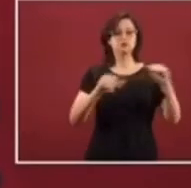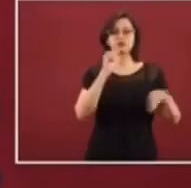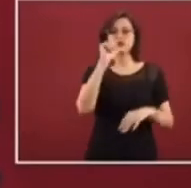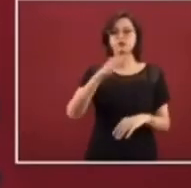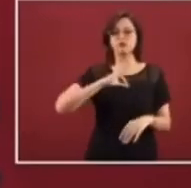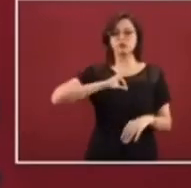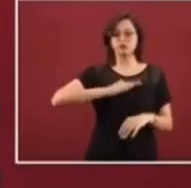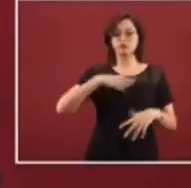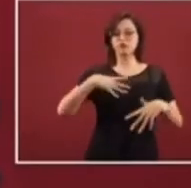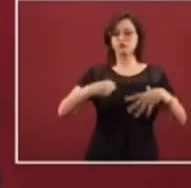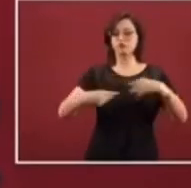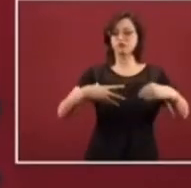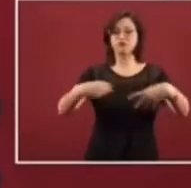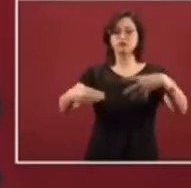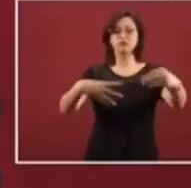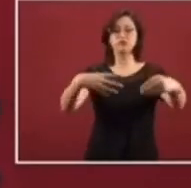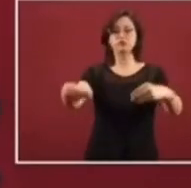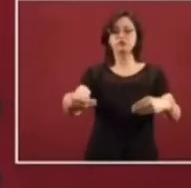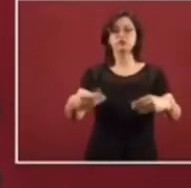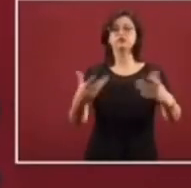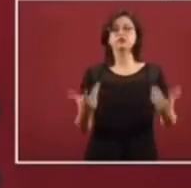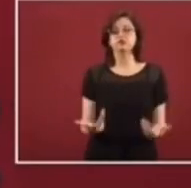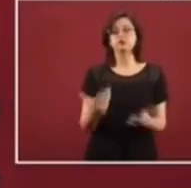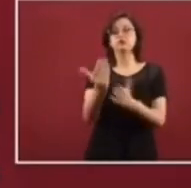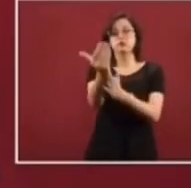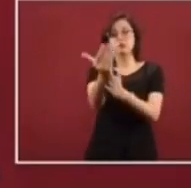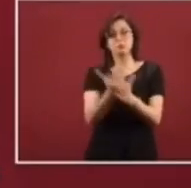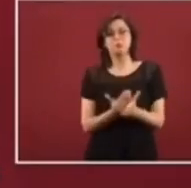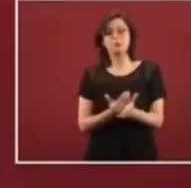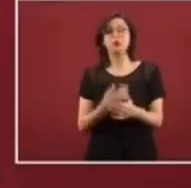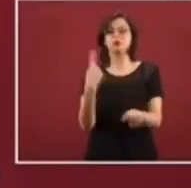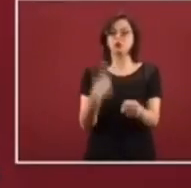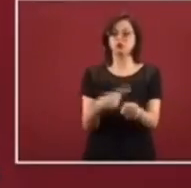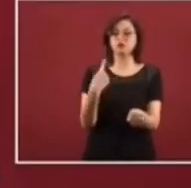virus SARS-CoV-2 en la comunidad para disminuir